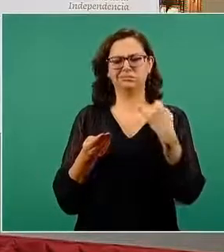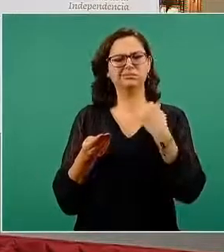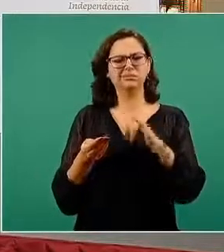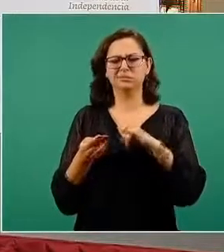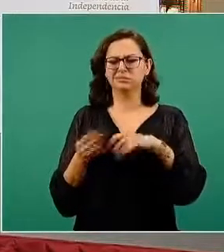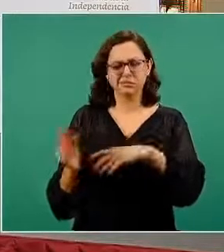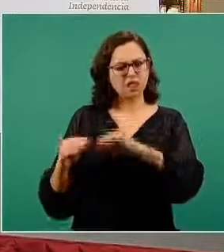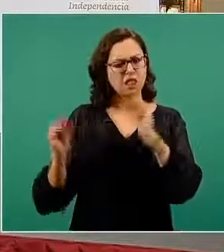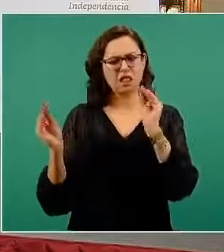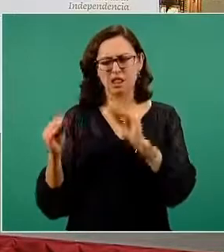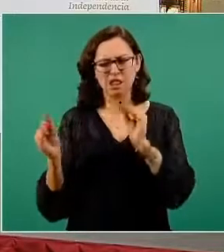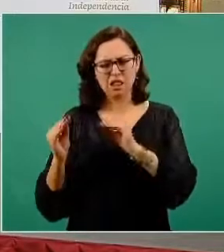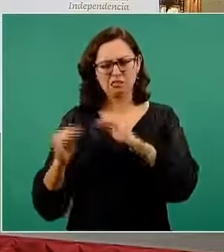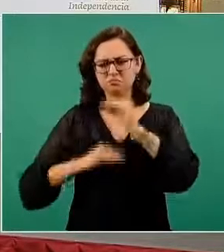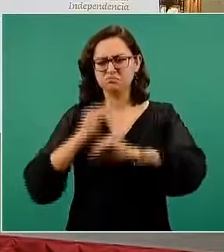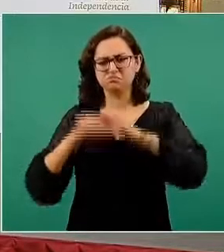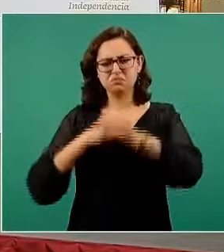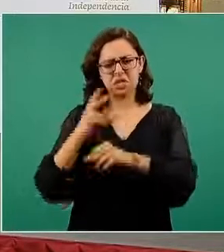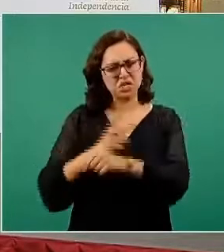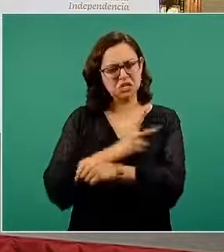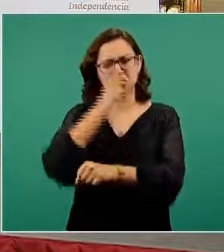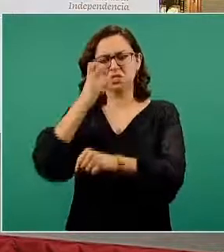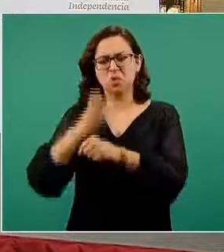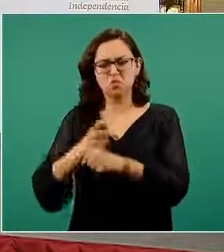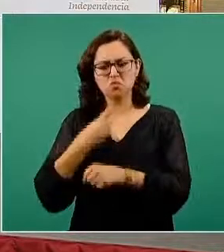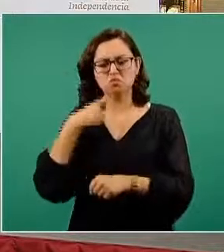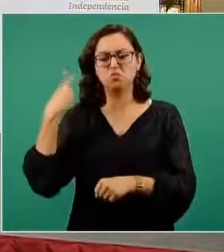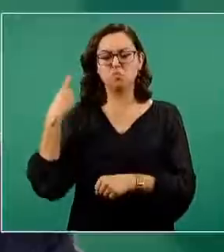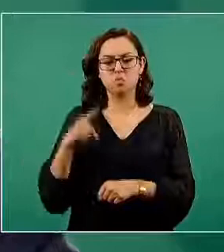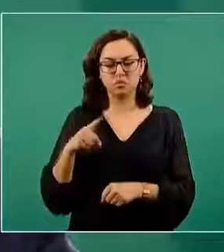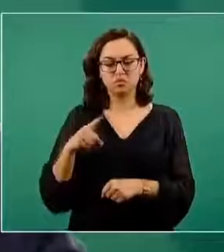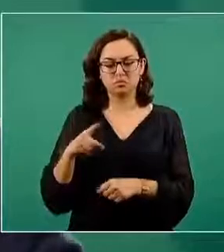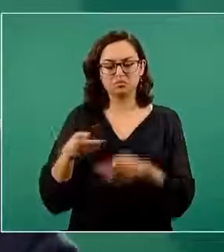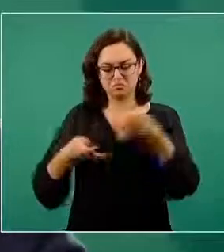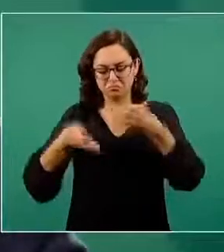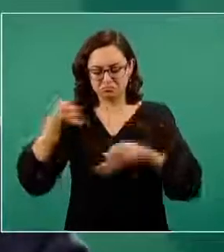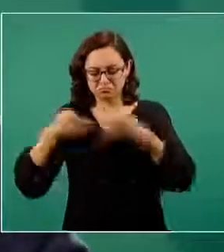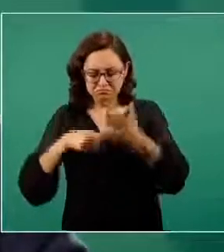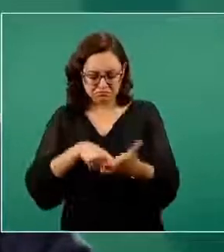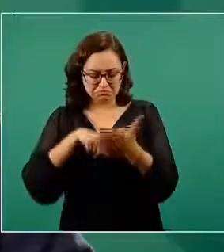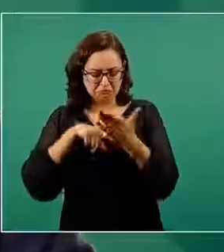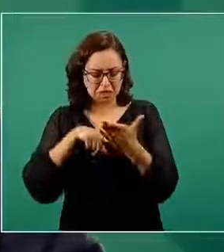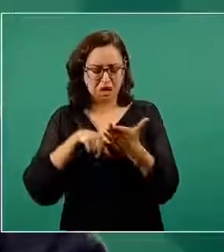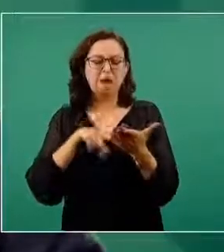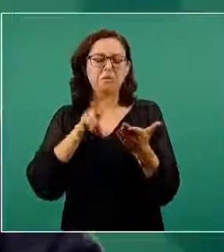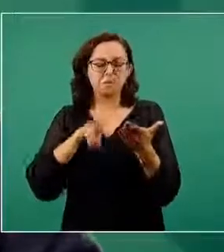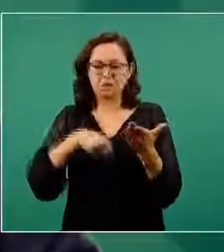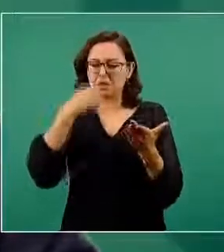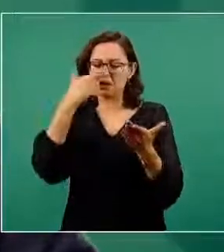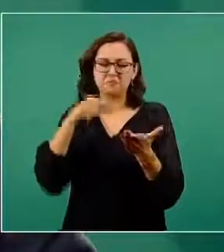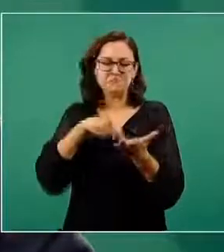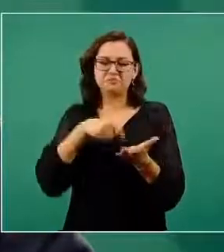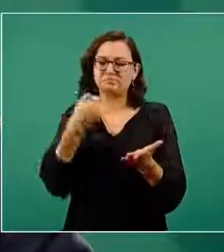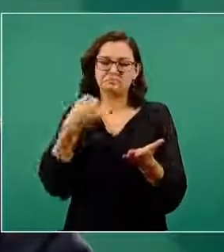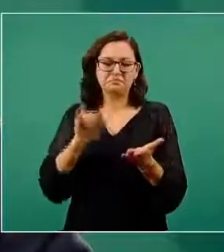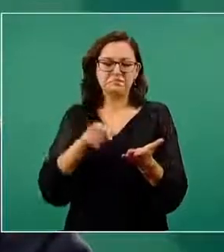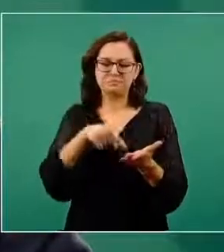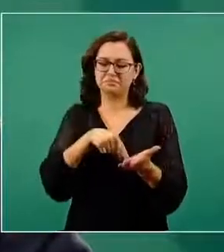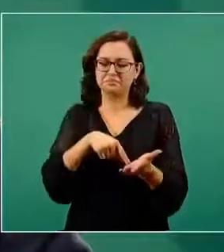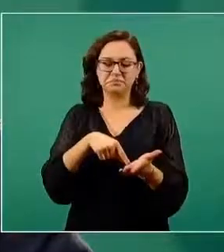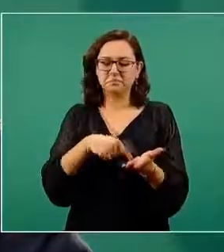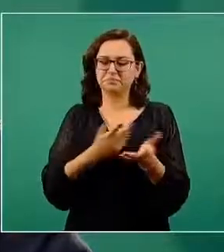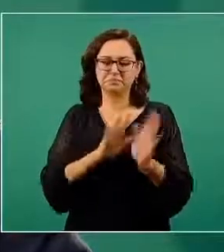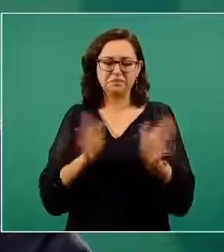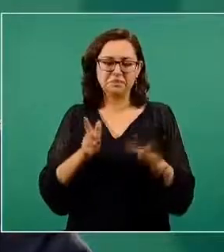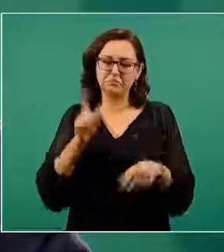dice efectivamente no tenía razón el juez de la primera instancia, esto es improcedente y se suspende la acción en ese